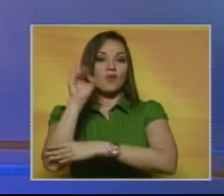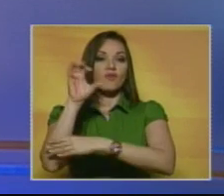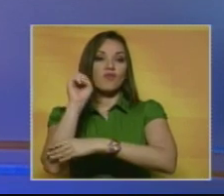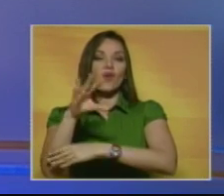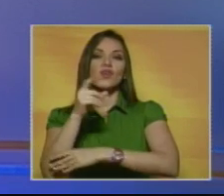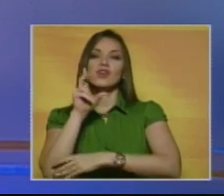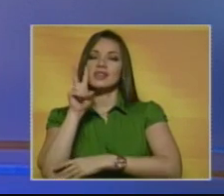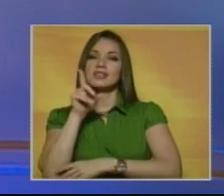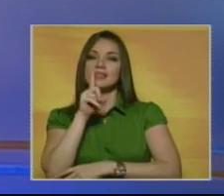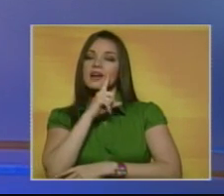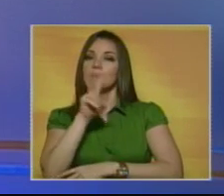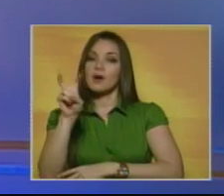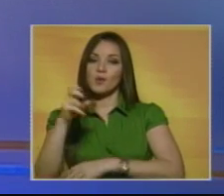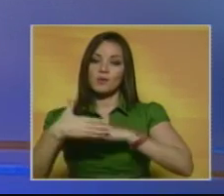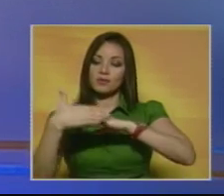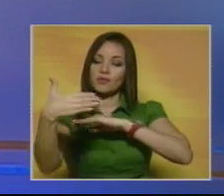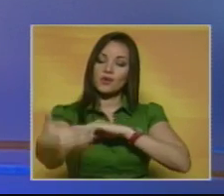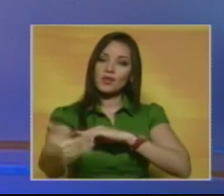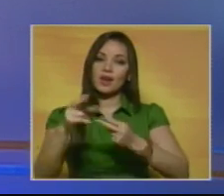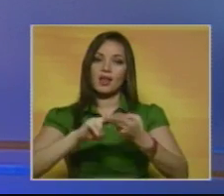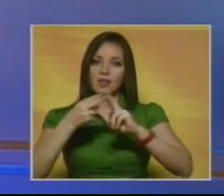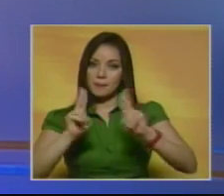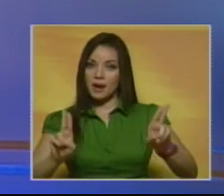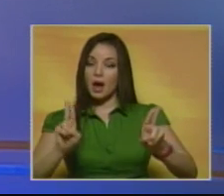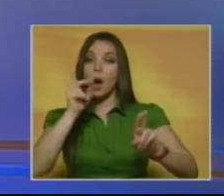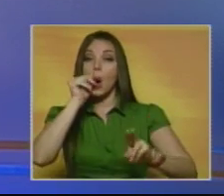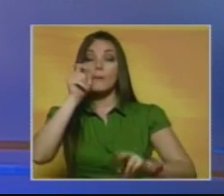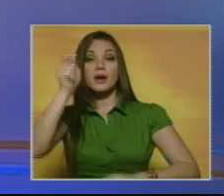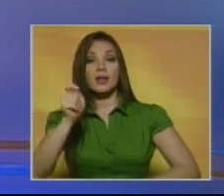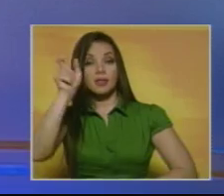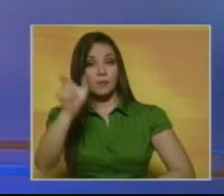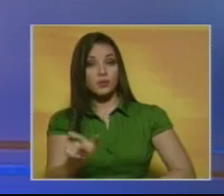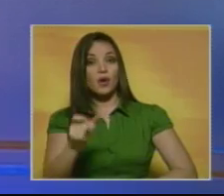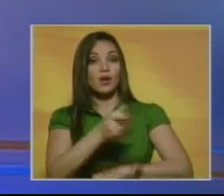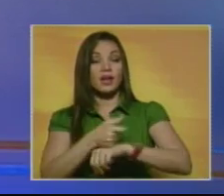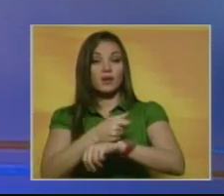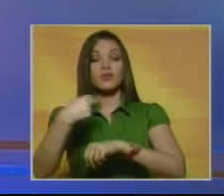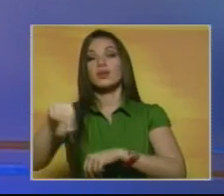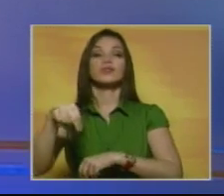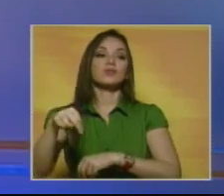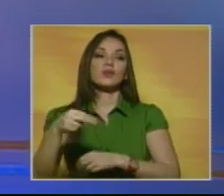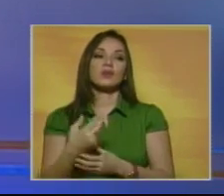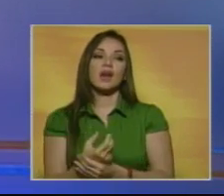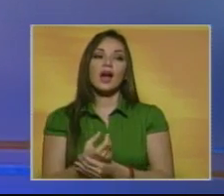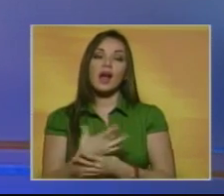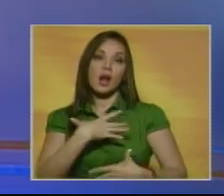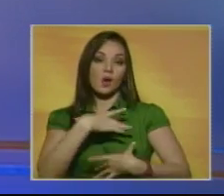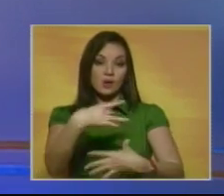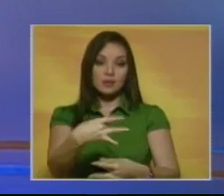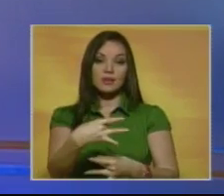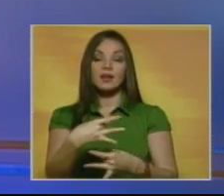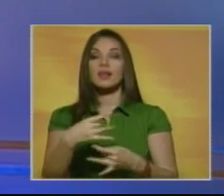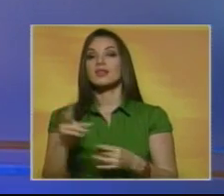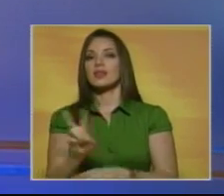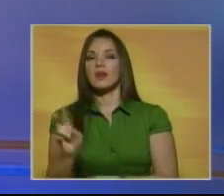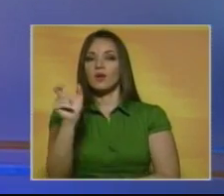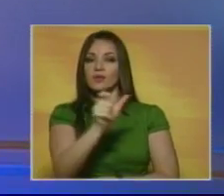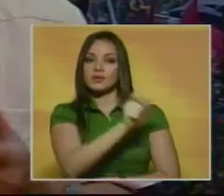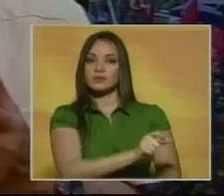Nueva Frontera de Paz. El diputado Rodrigo Cabezas manifestó que el gobierno nacional ha actuado en función de los intereses de los